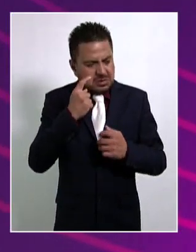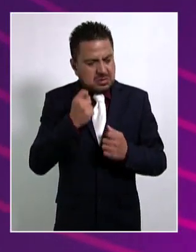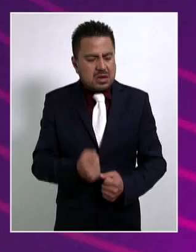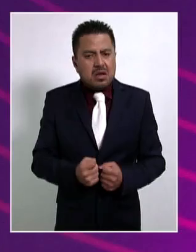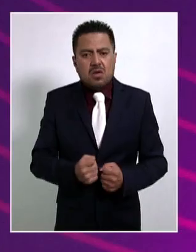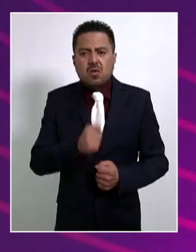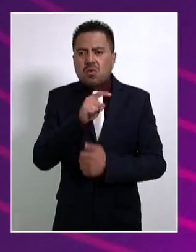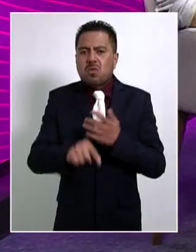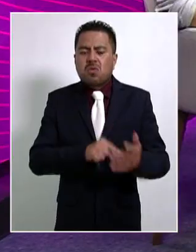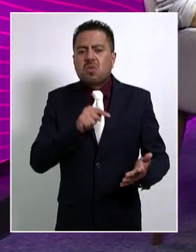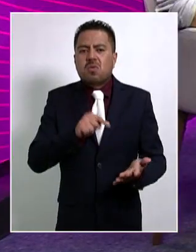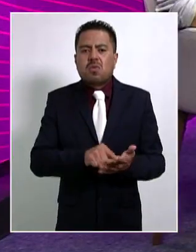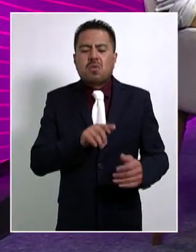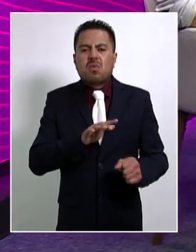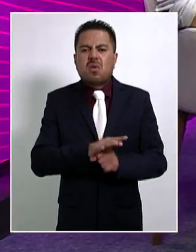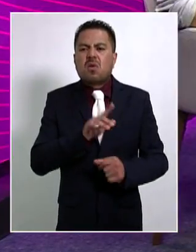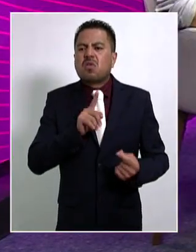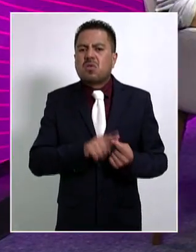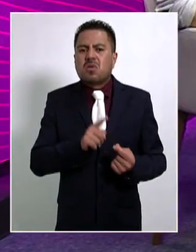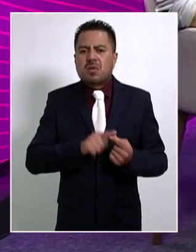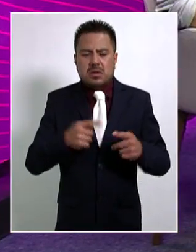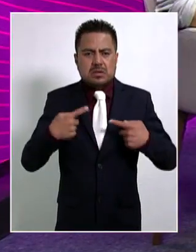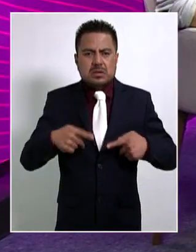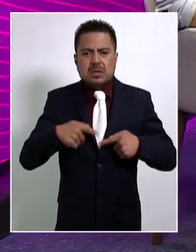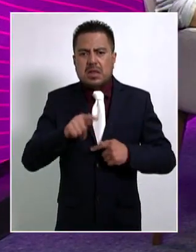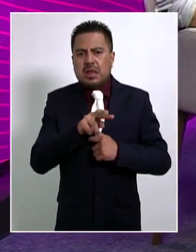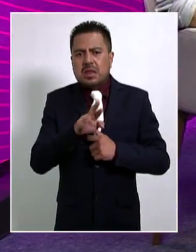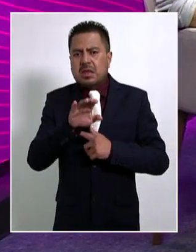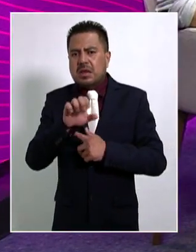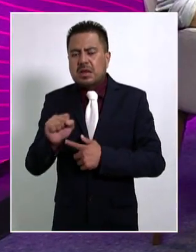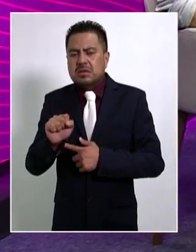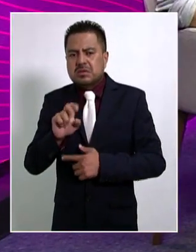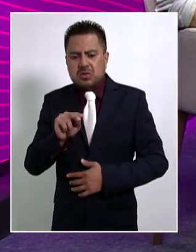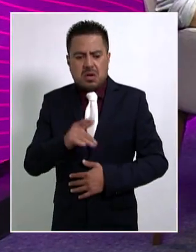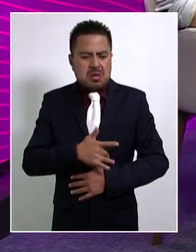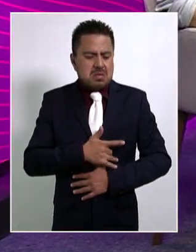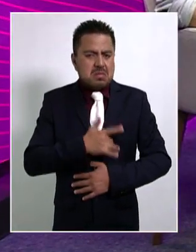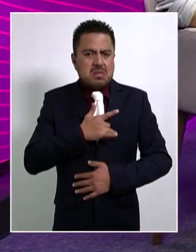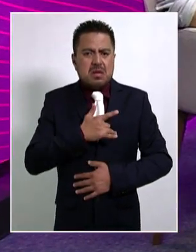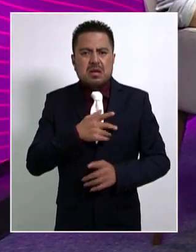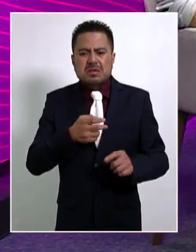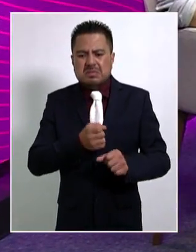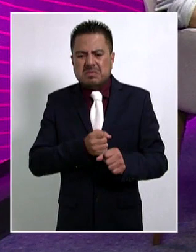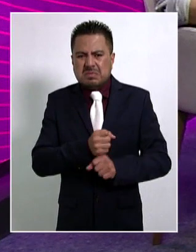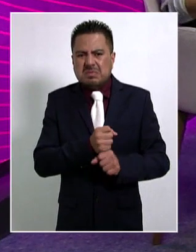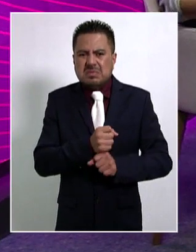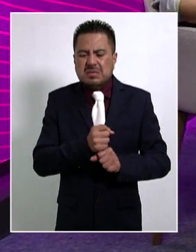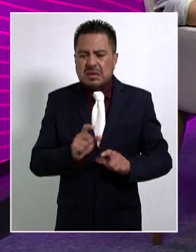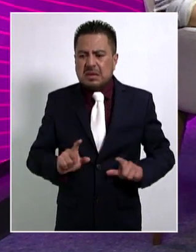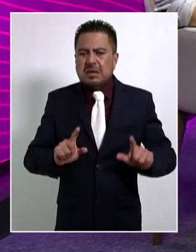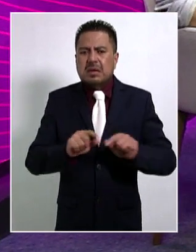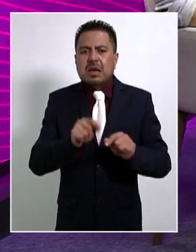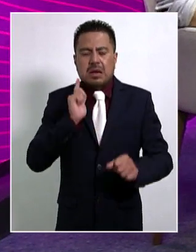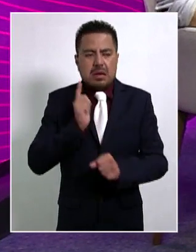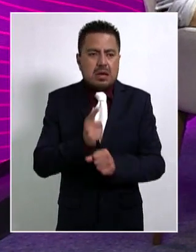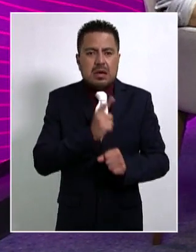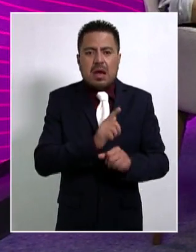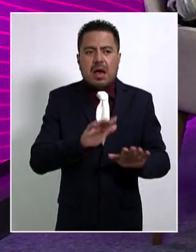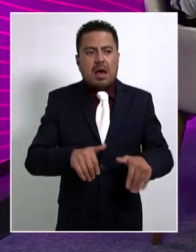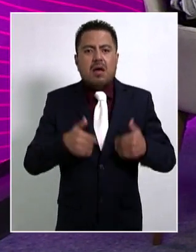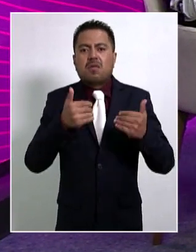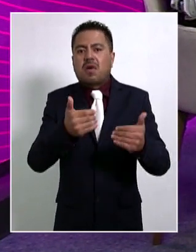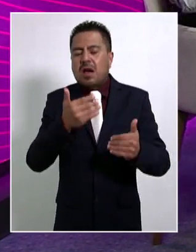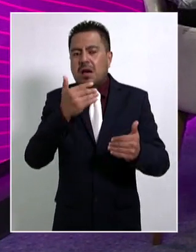seguro, un espacio en donde las personas trans no van a sentir esa violencia sistemática que encontramos allá